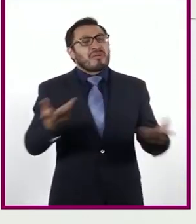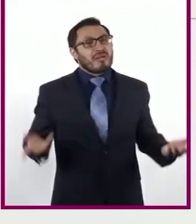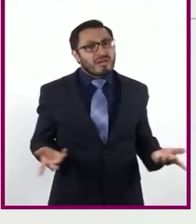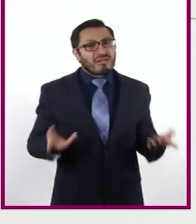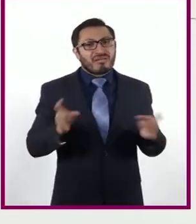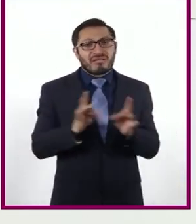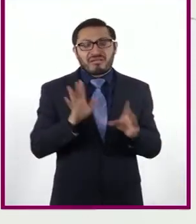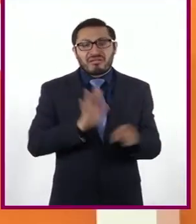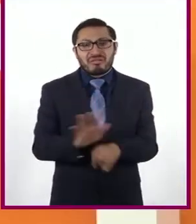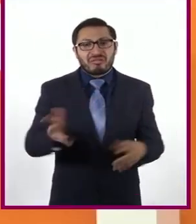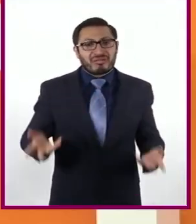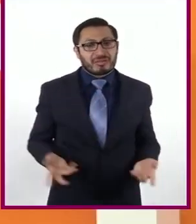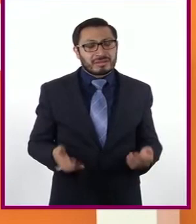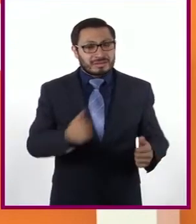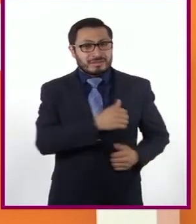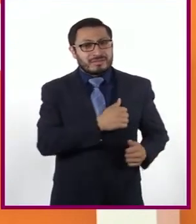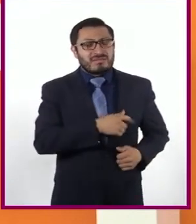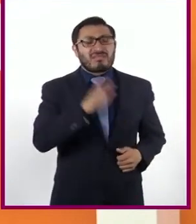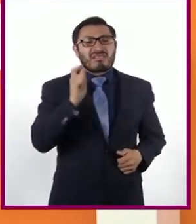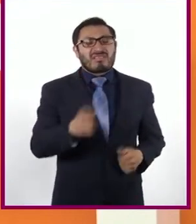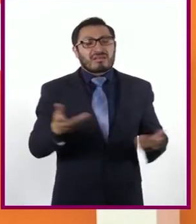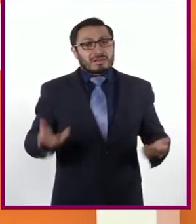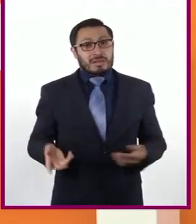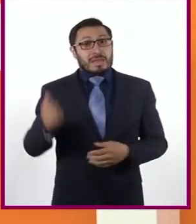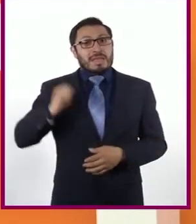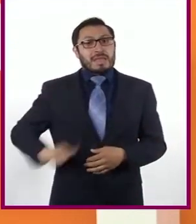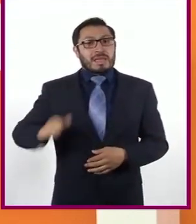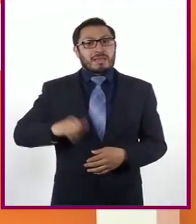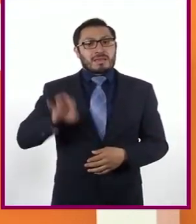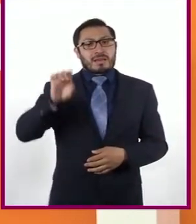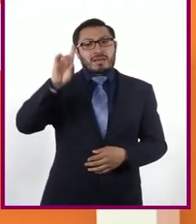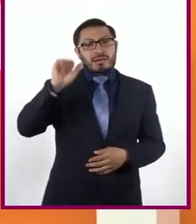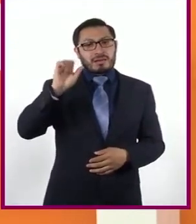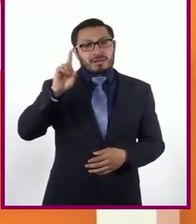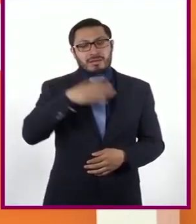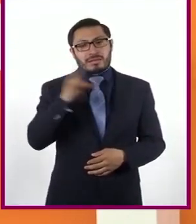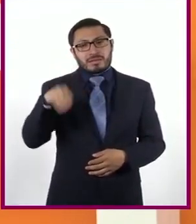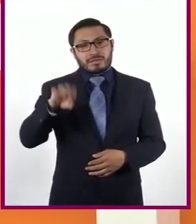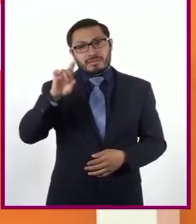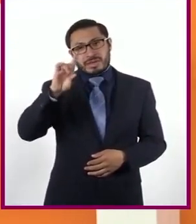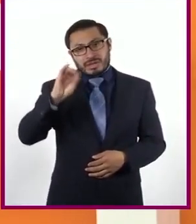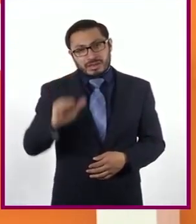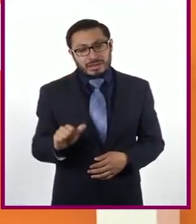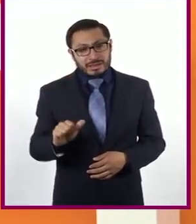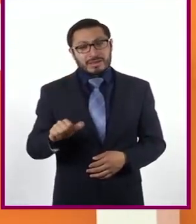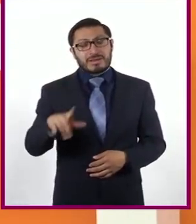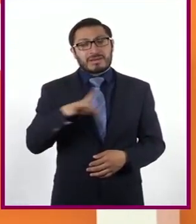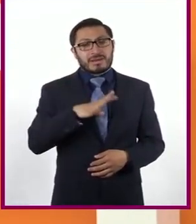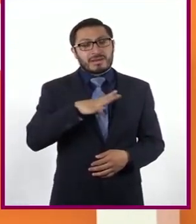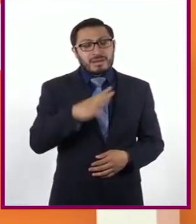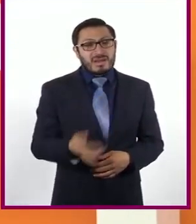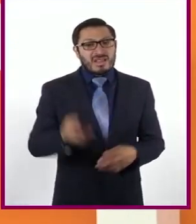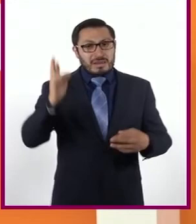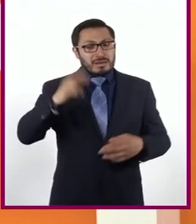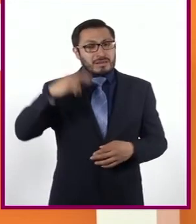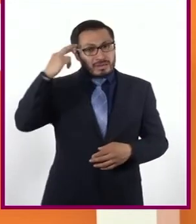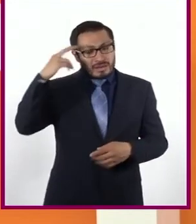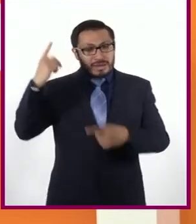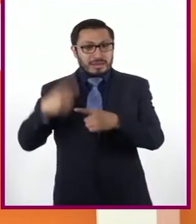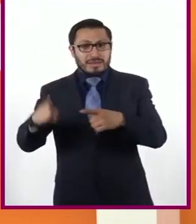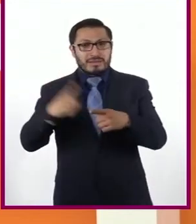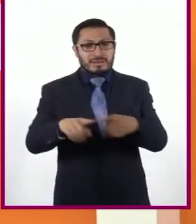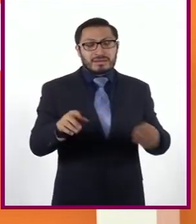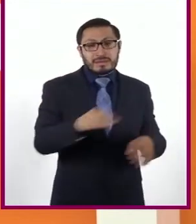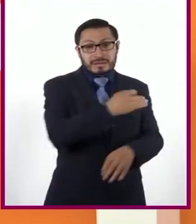papel de la burguesía? Durante la Edad Media, el Reino de Inglaterra estuvo en manos de diferentes dinastías, siendo su